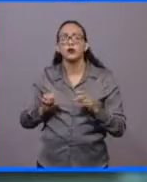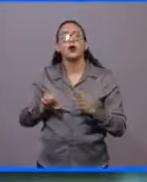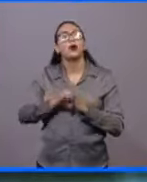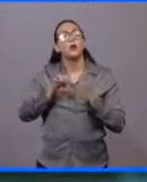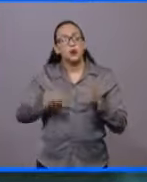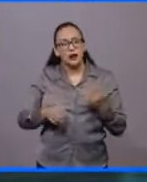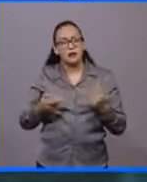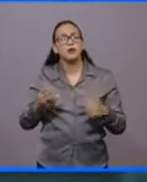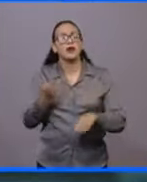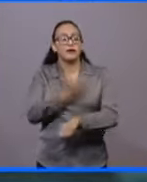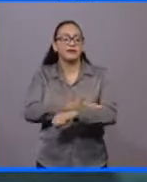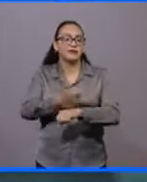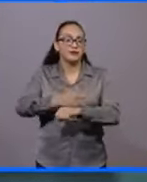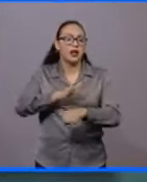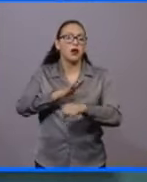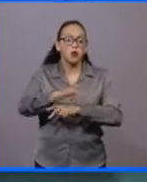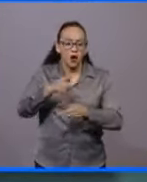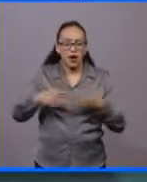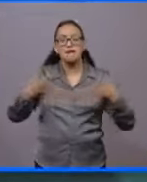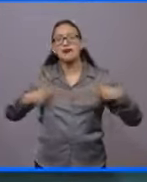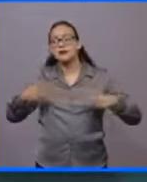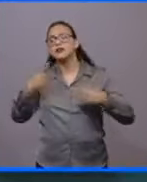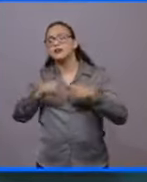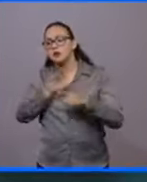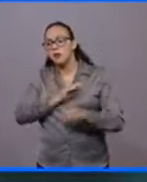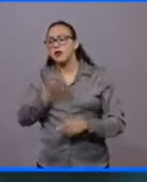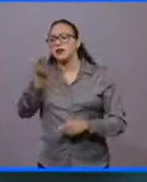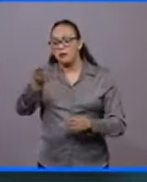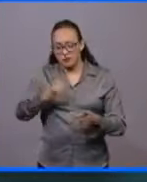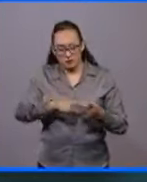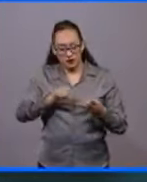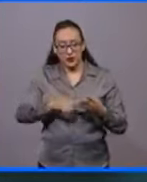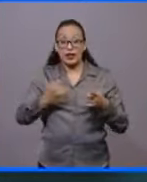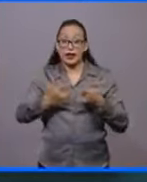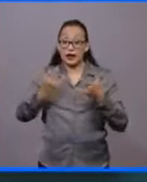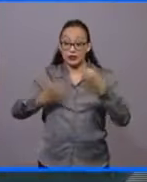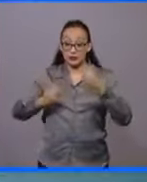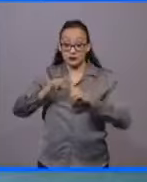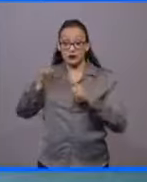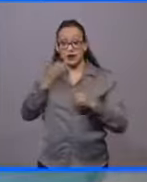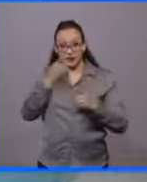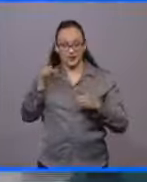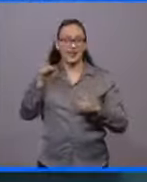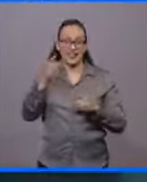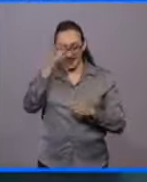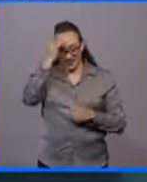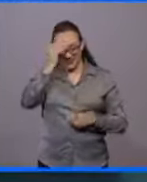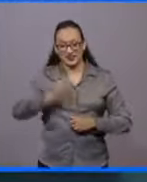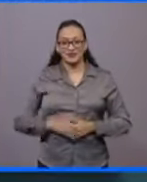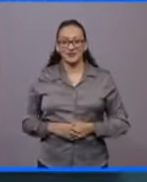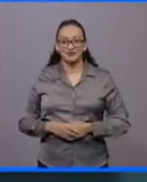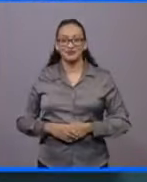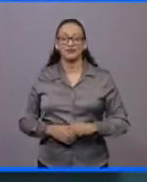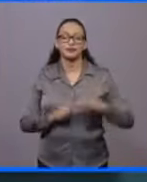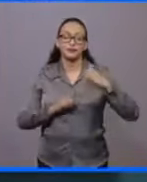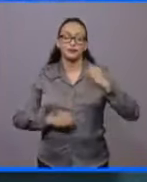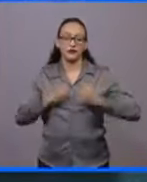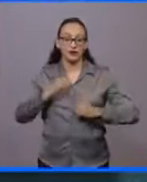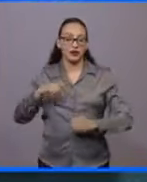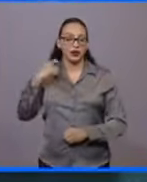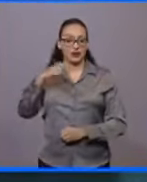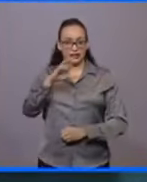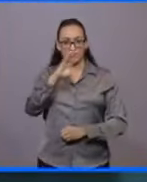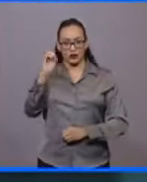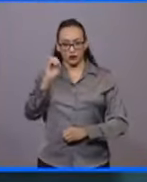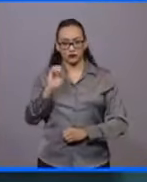de procedencia, sujetos legitimados para solicitarla y los precedentes de la Corte. El Poder Judicial de